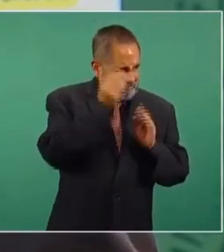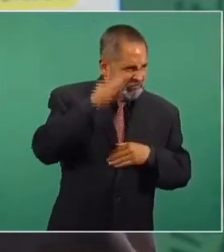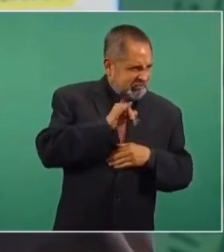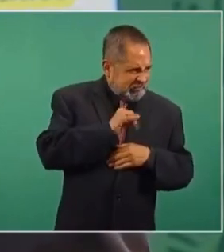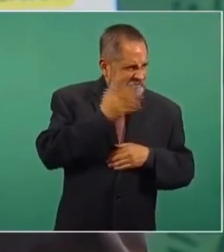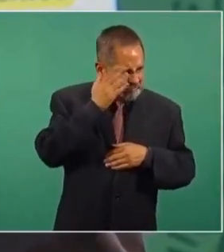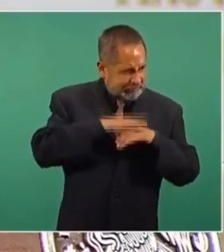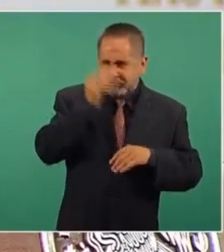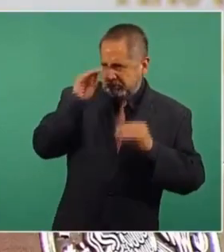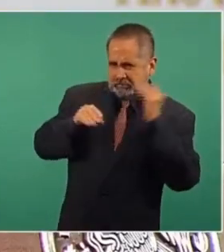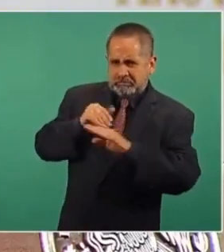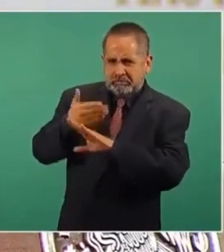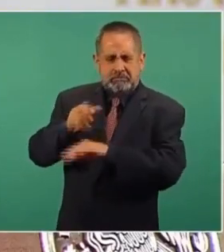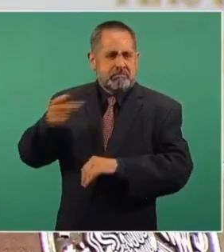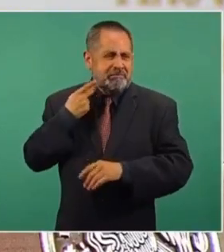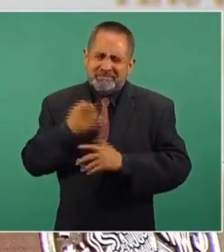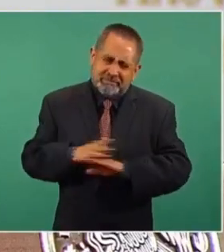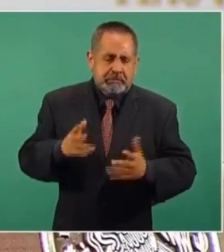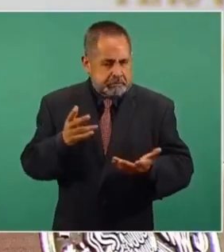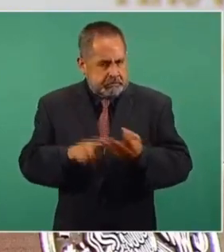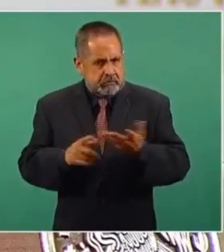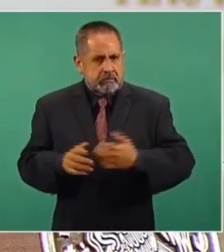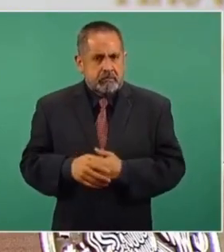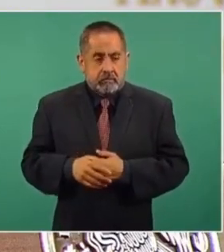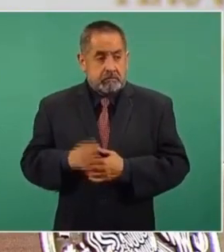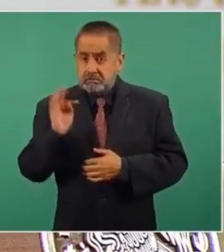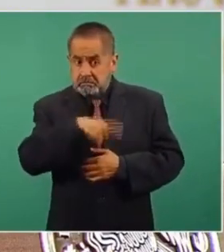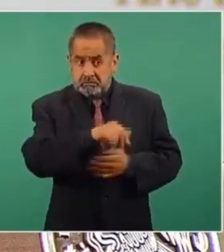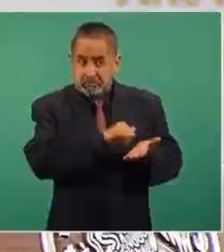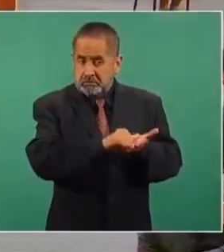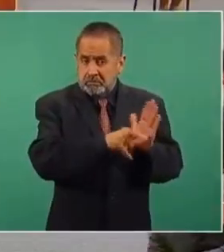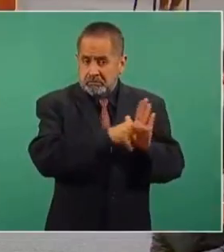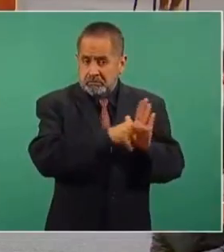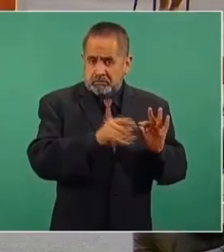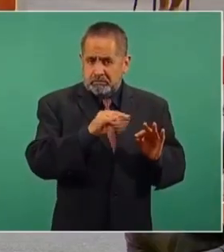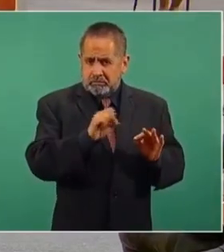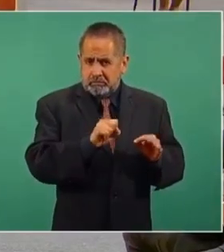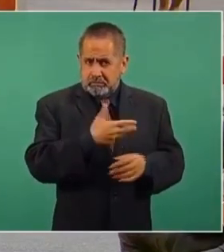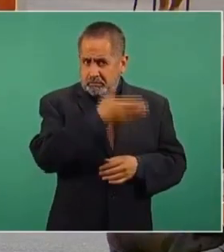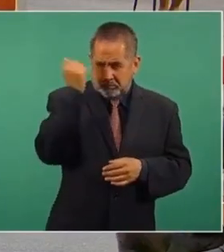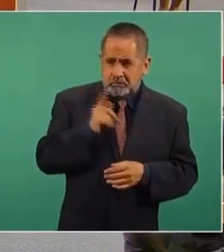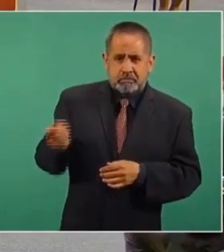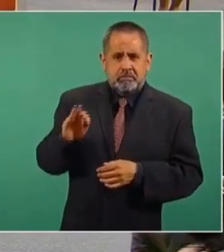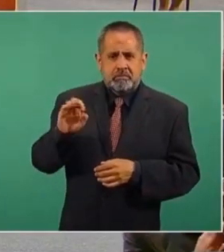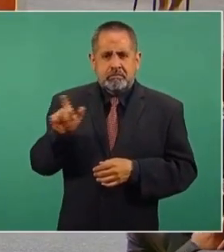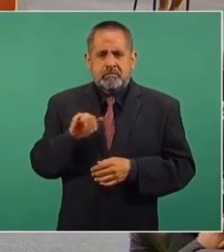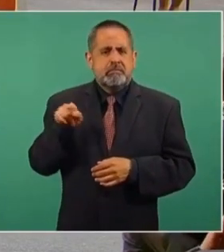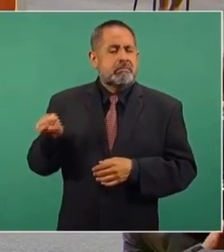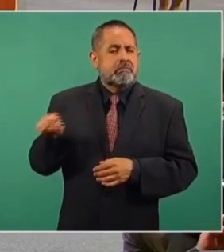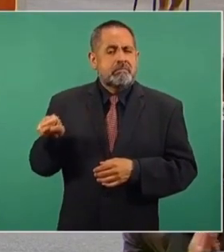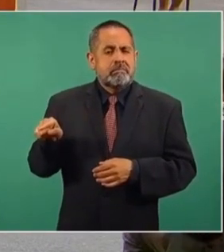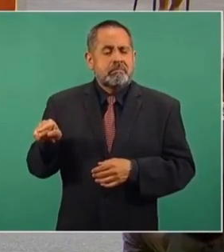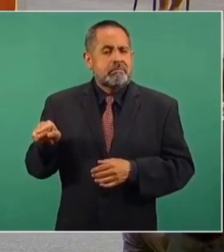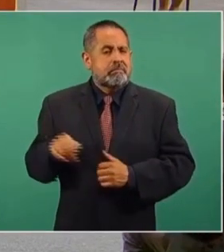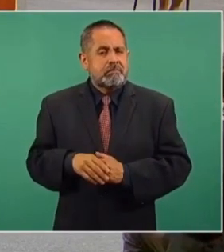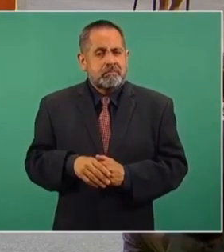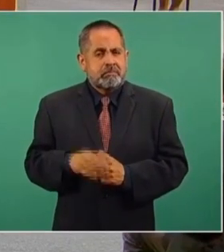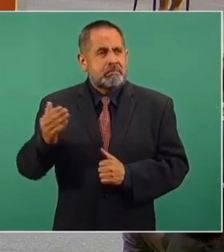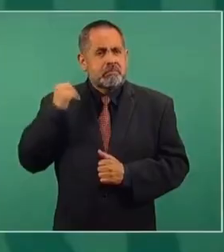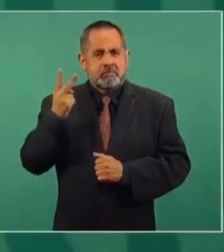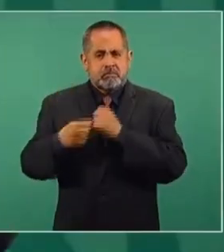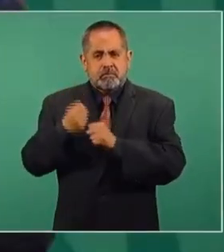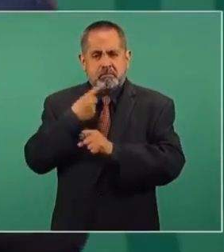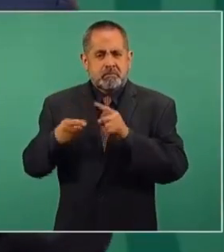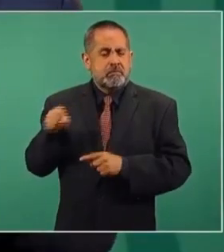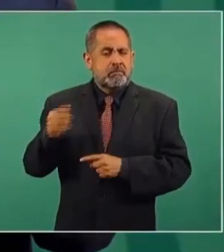políticos, ¿no sabrán en el New York Times de que Félix hace dos